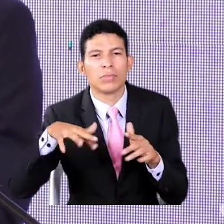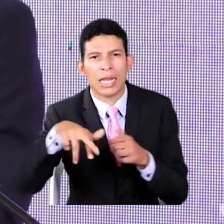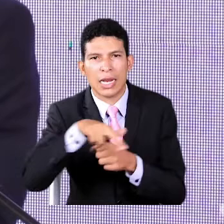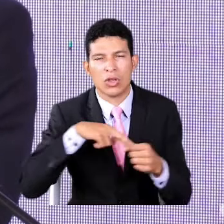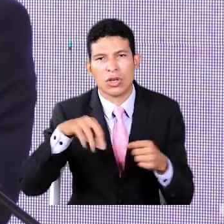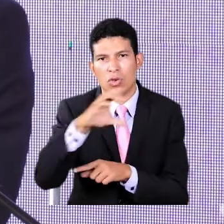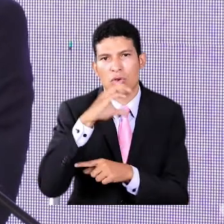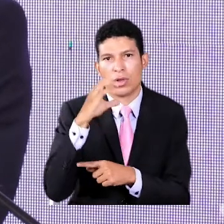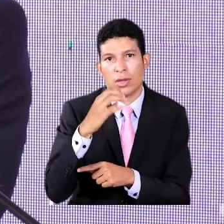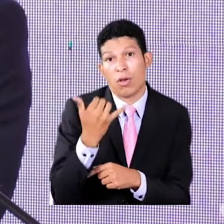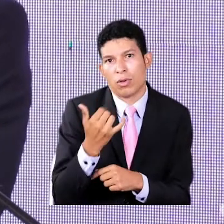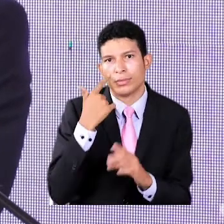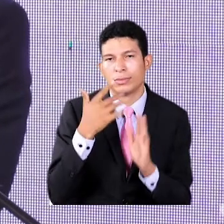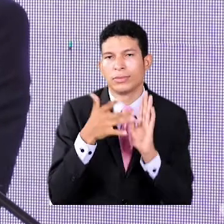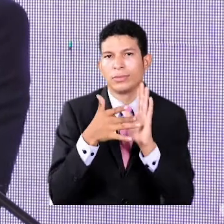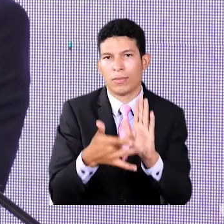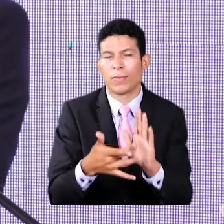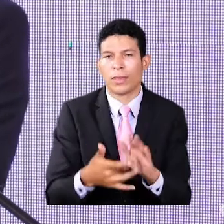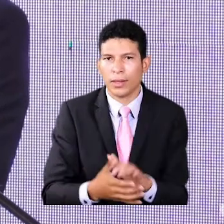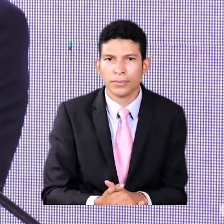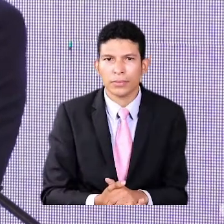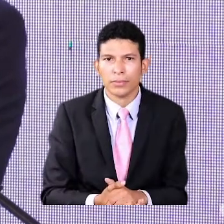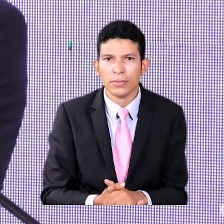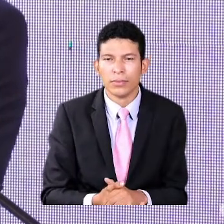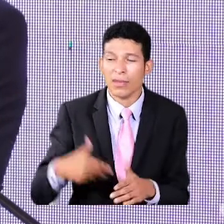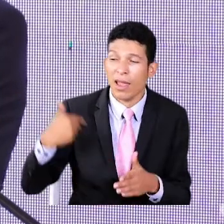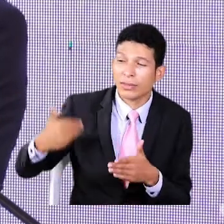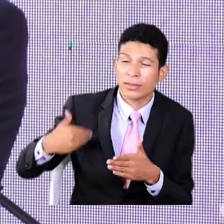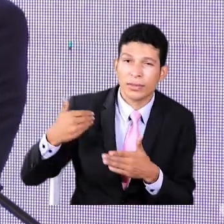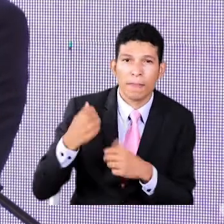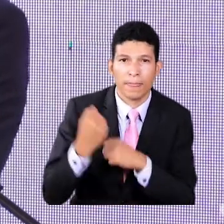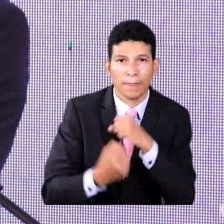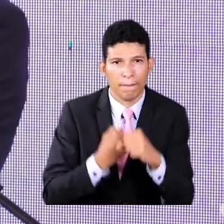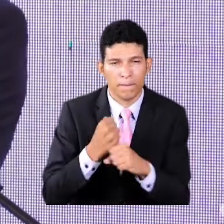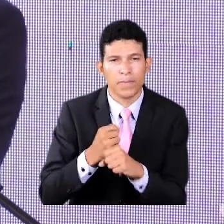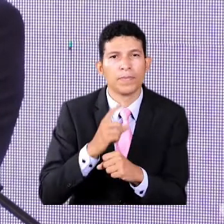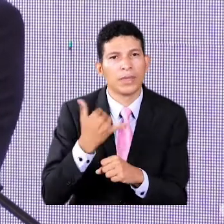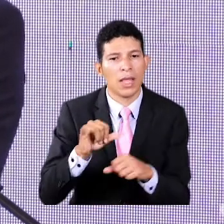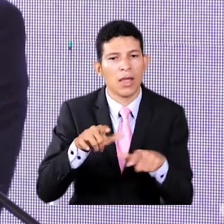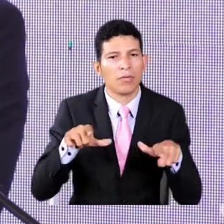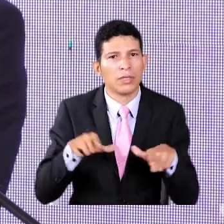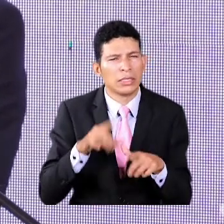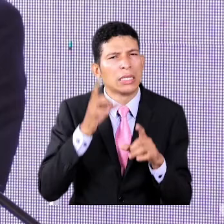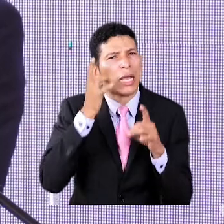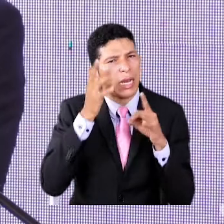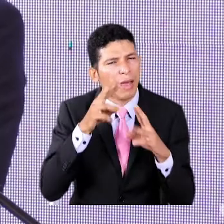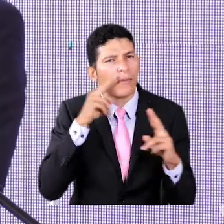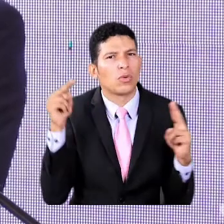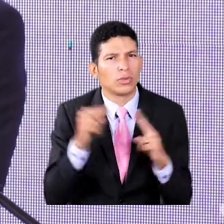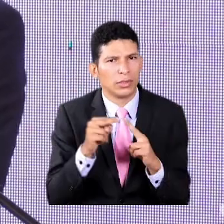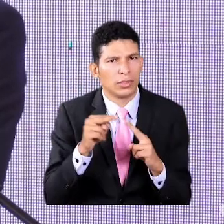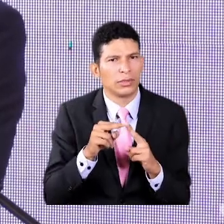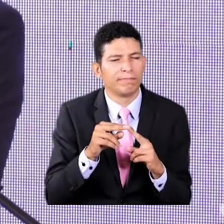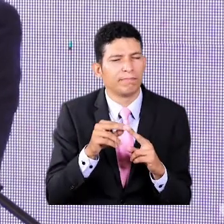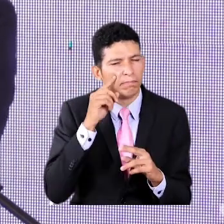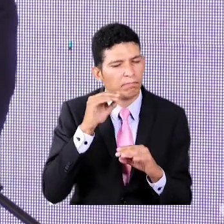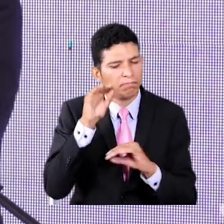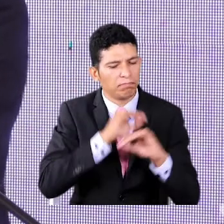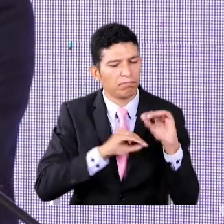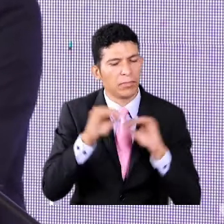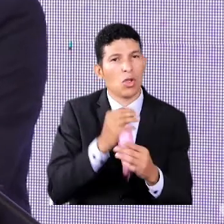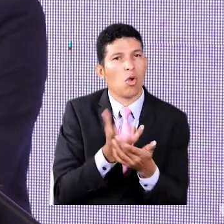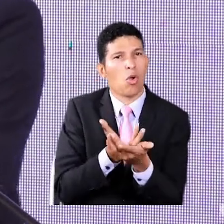como lo vimos hoy durante todos estos años la oficina conoció la gravedad de lo ocurrido y formuló recomendaciones